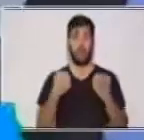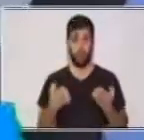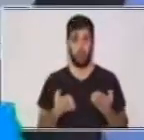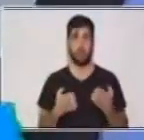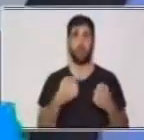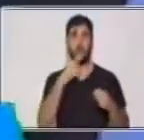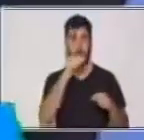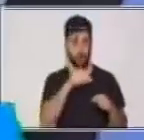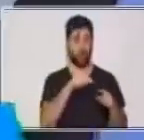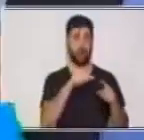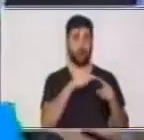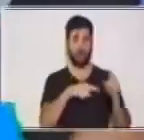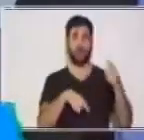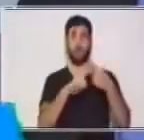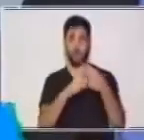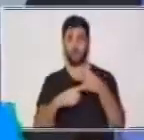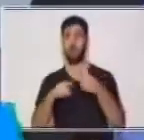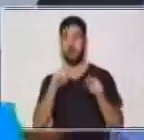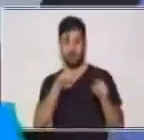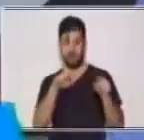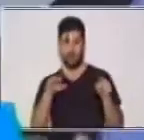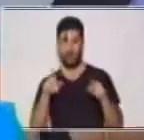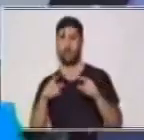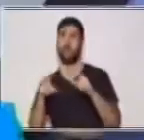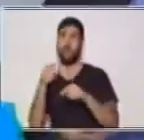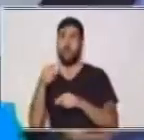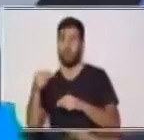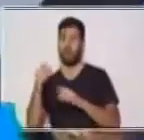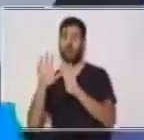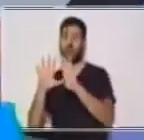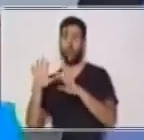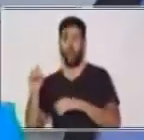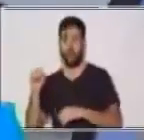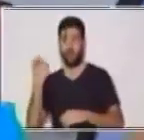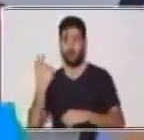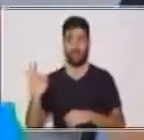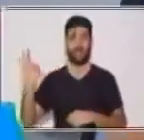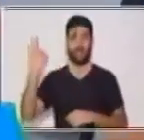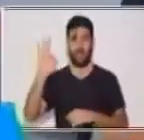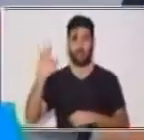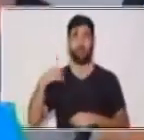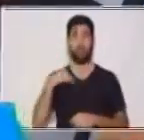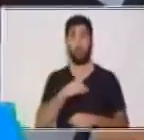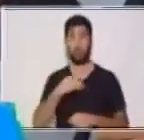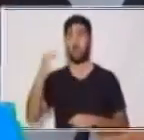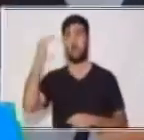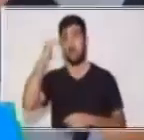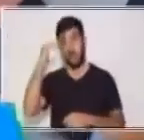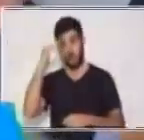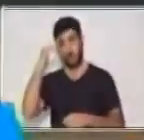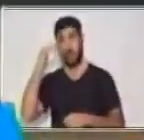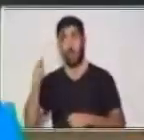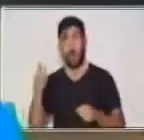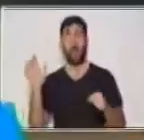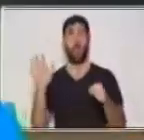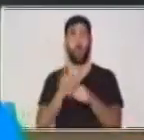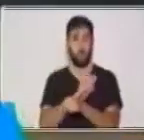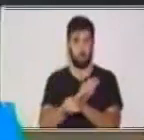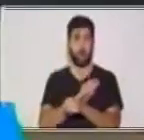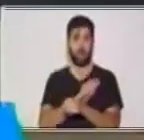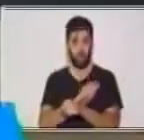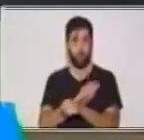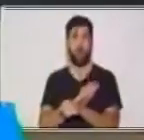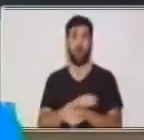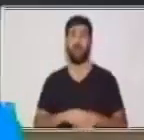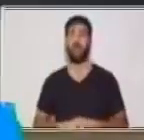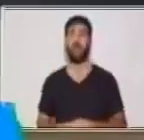más gamma va a ser 90 grados. Sabiendo esto y conociendo que siempre vamos a medir contrario a las agujas